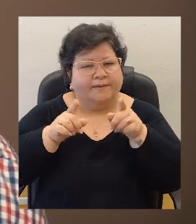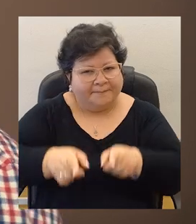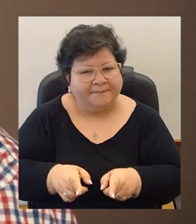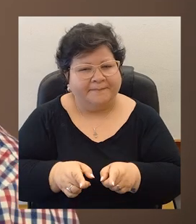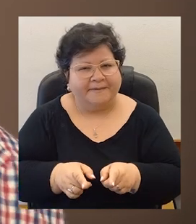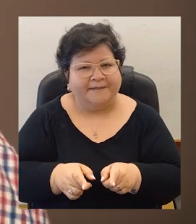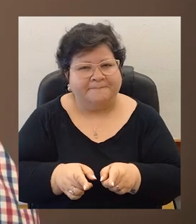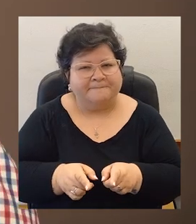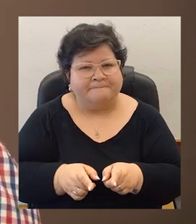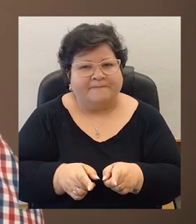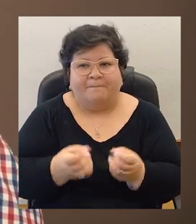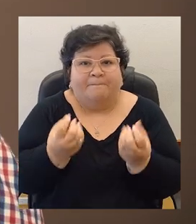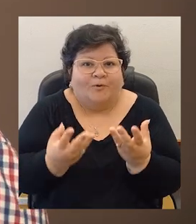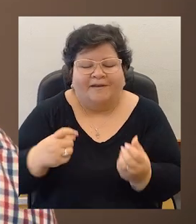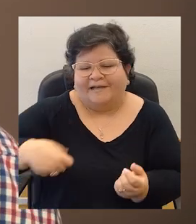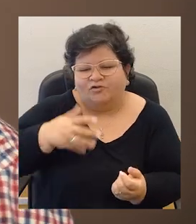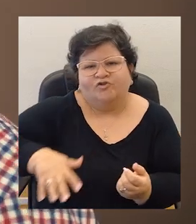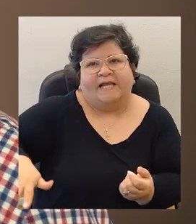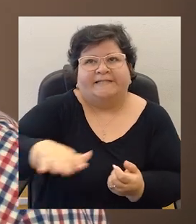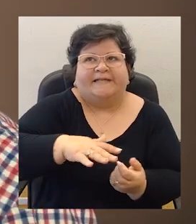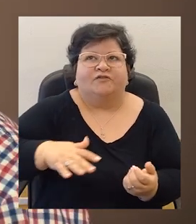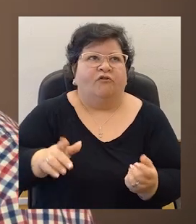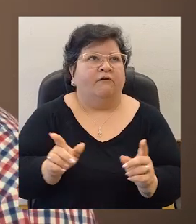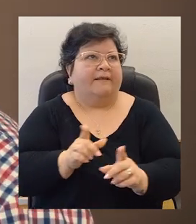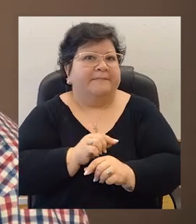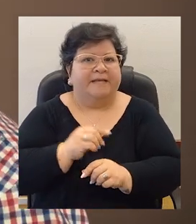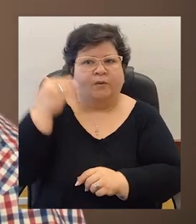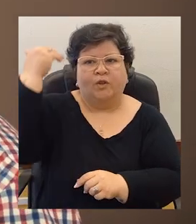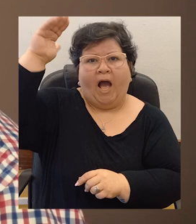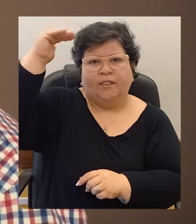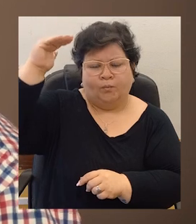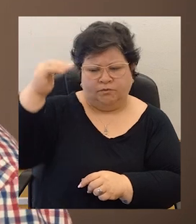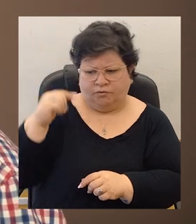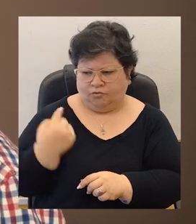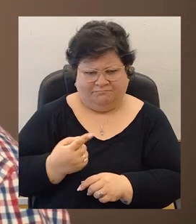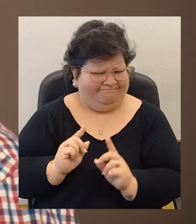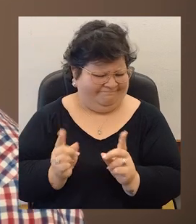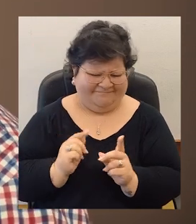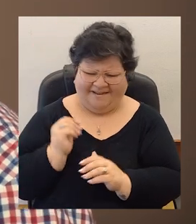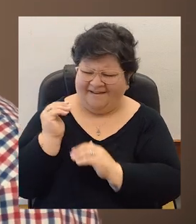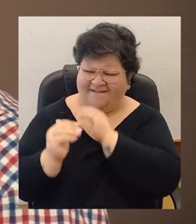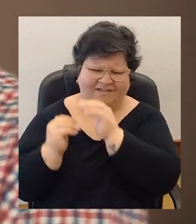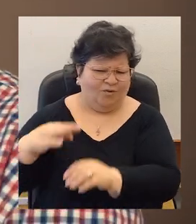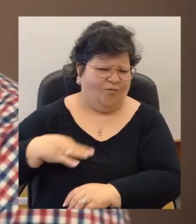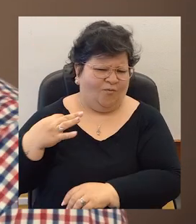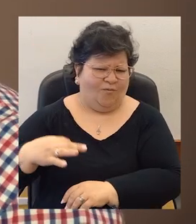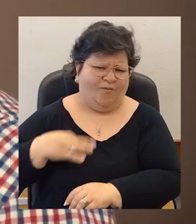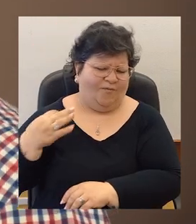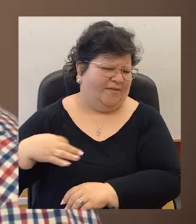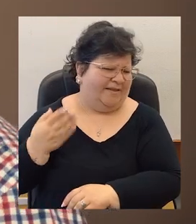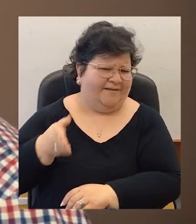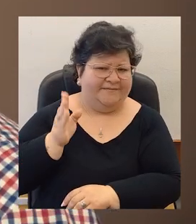la socialización de subjetivación no termina cuando nos hacemos adultos sino que avanzan durante toda la vida ahora con una